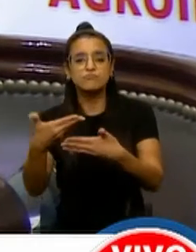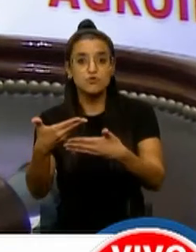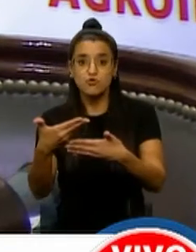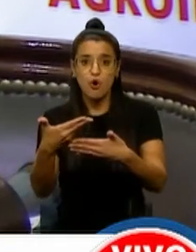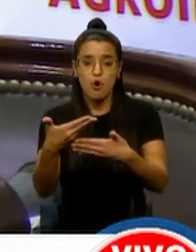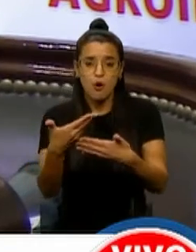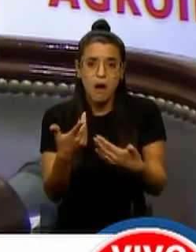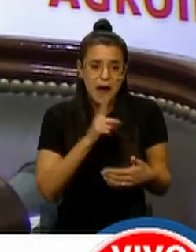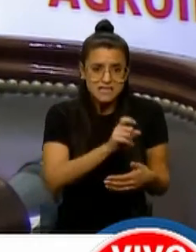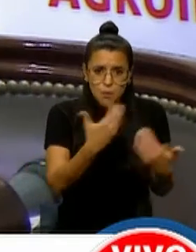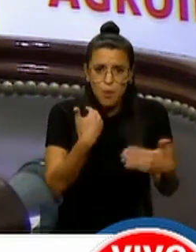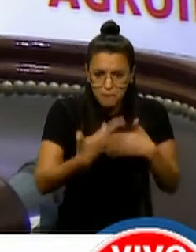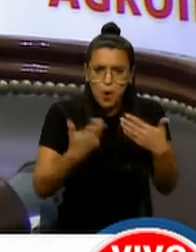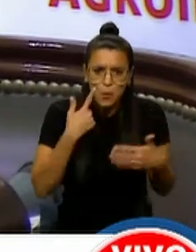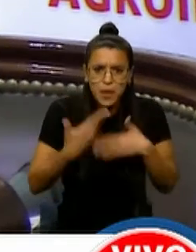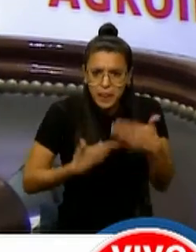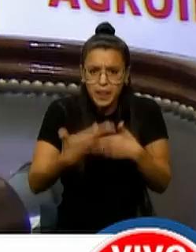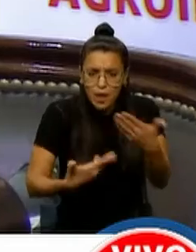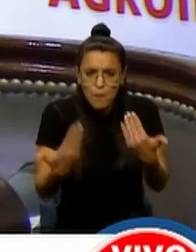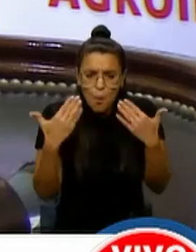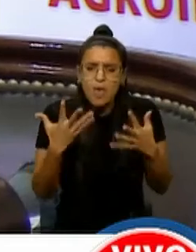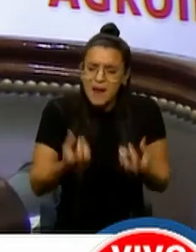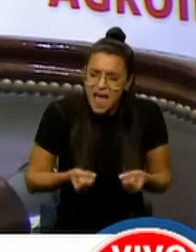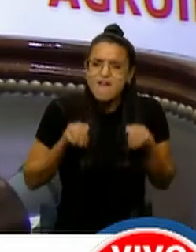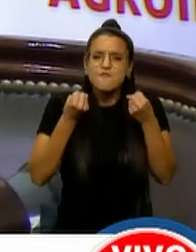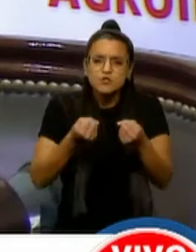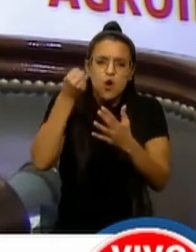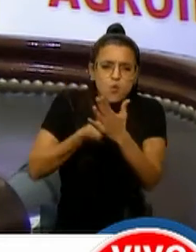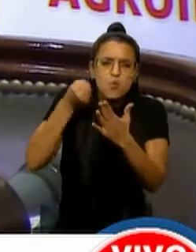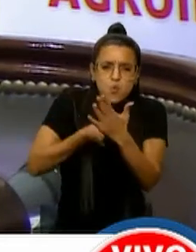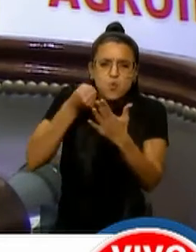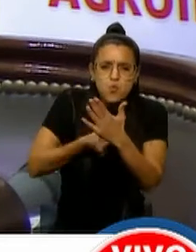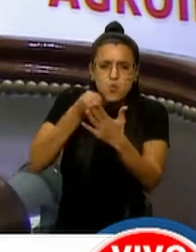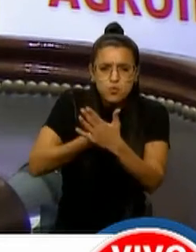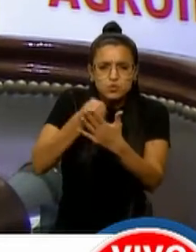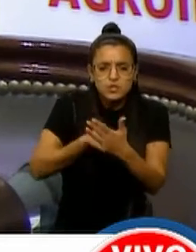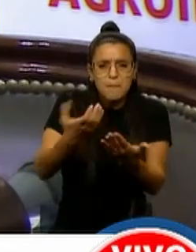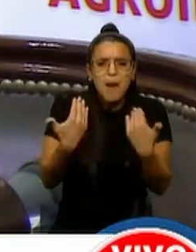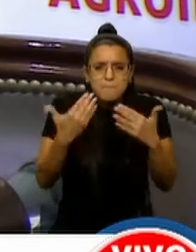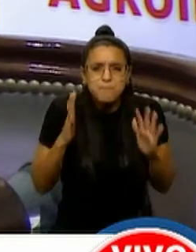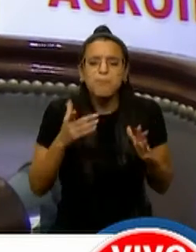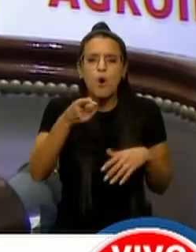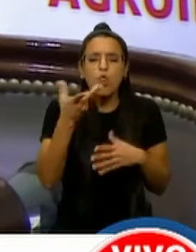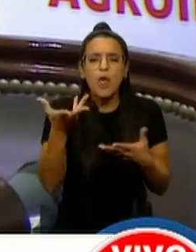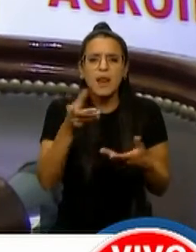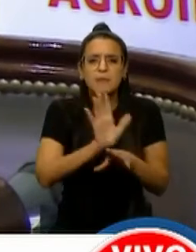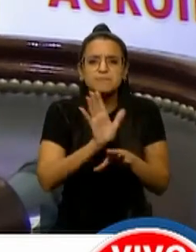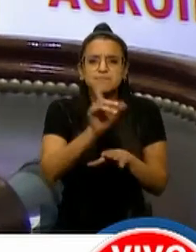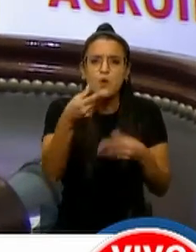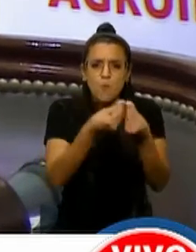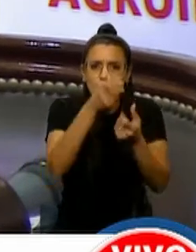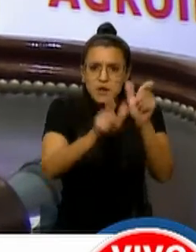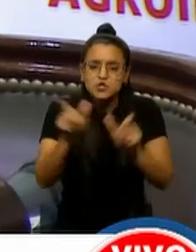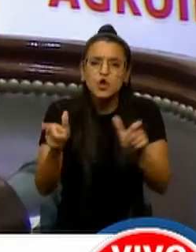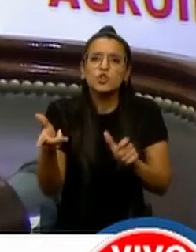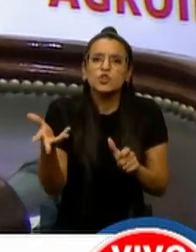vida, a personas para que hagan todos los esfuerzos y la lucha necesaria para poder formar parte de esos tantos que